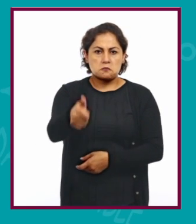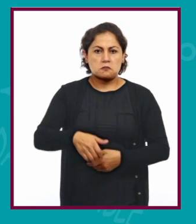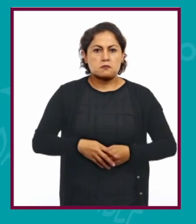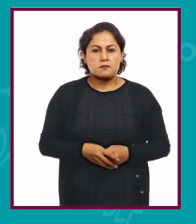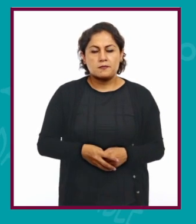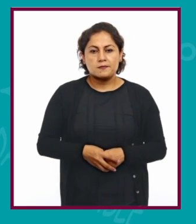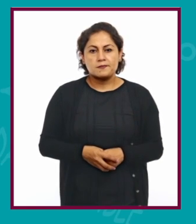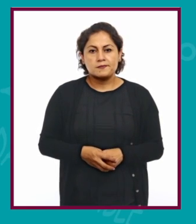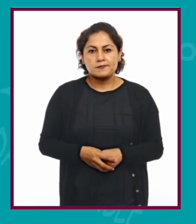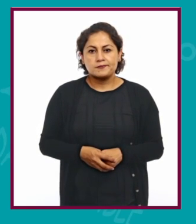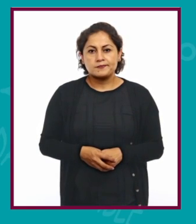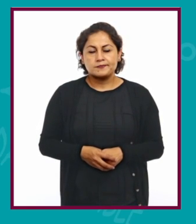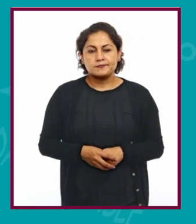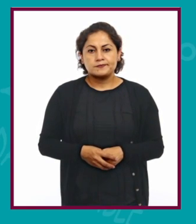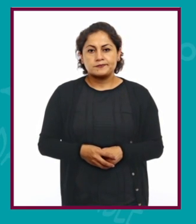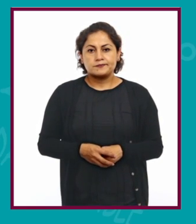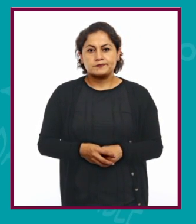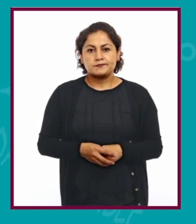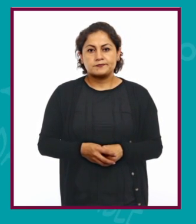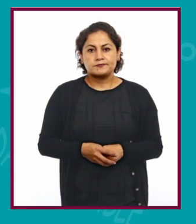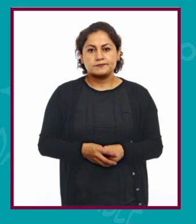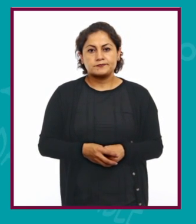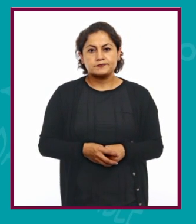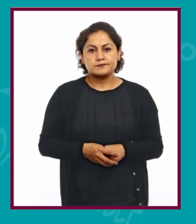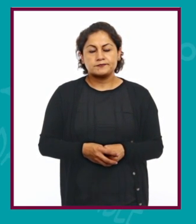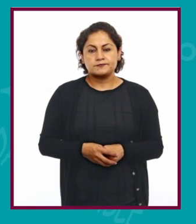que se está agrediendo.